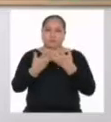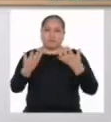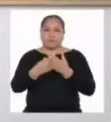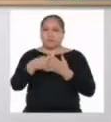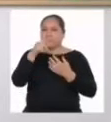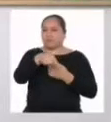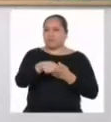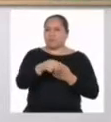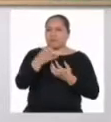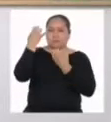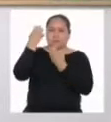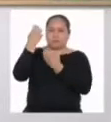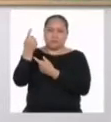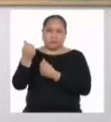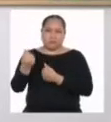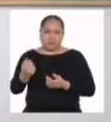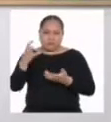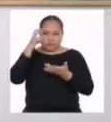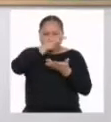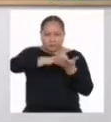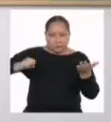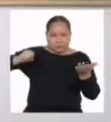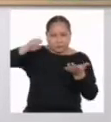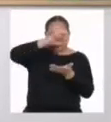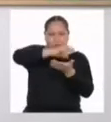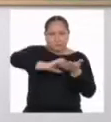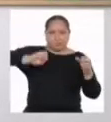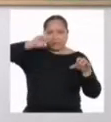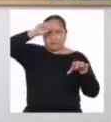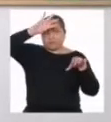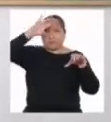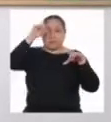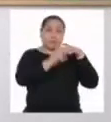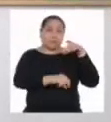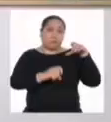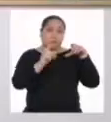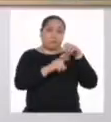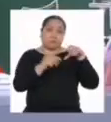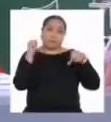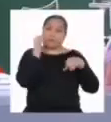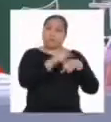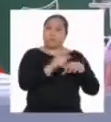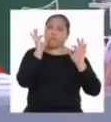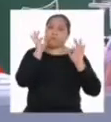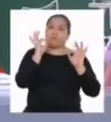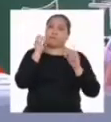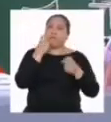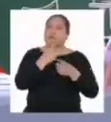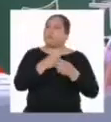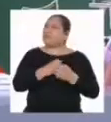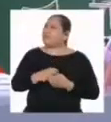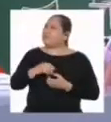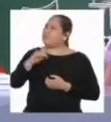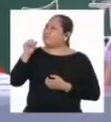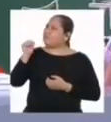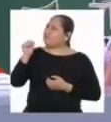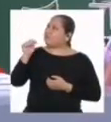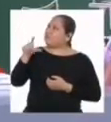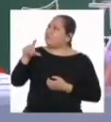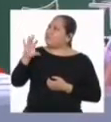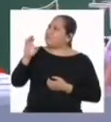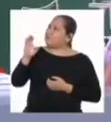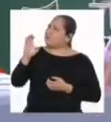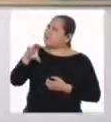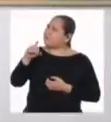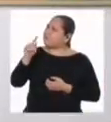a las actividades económicas extractivas, siendo la minería una de estas. ¿Actividades extractivas? ¿Qué